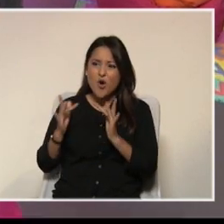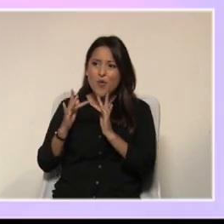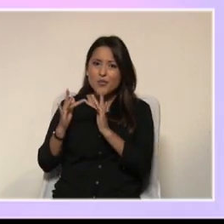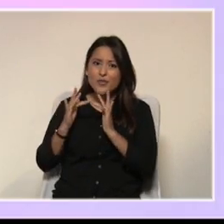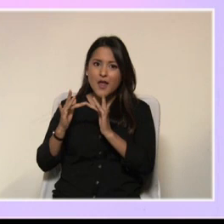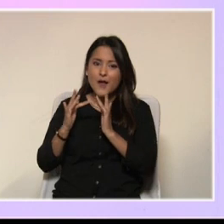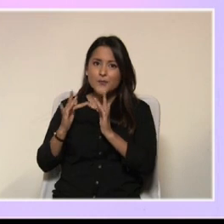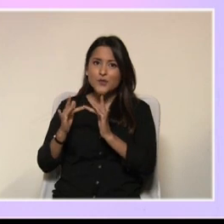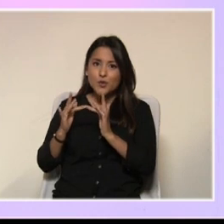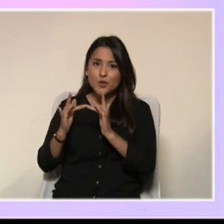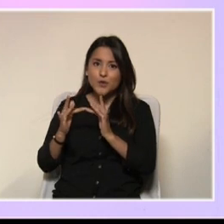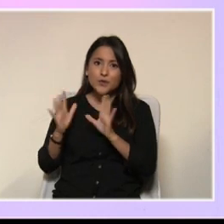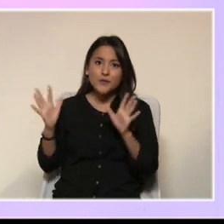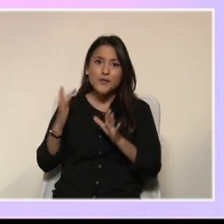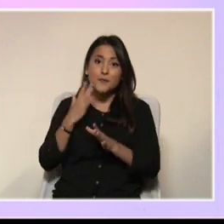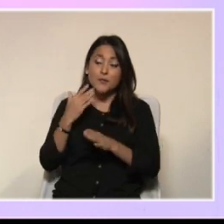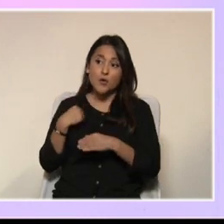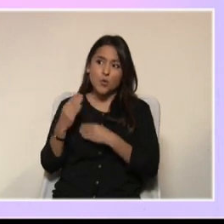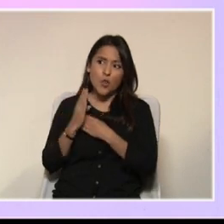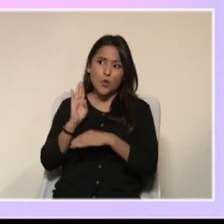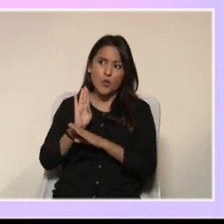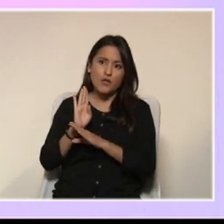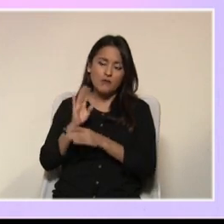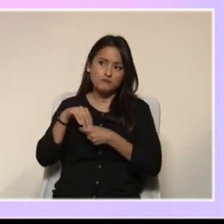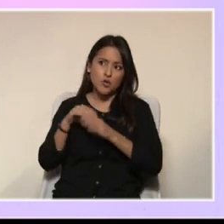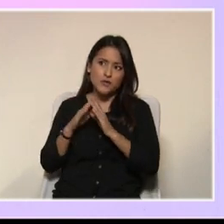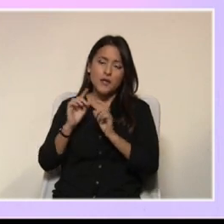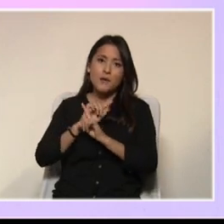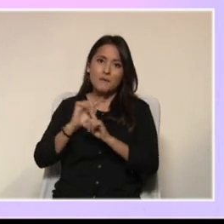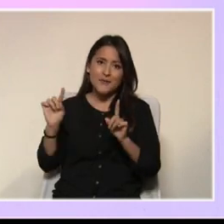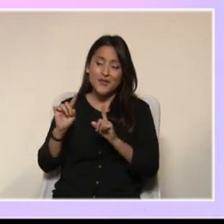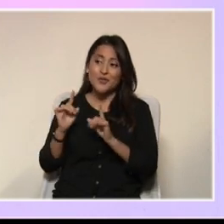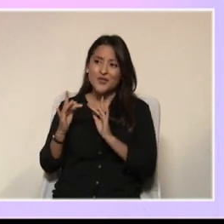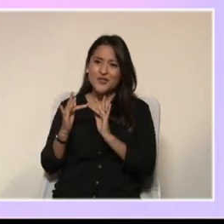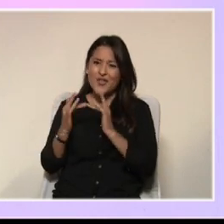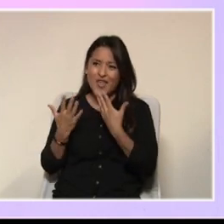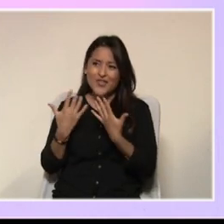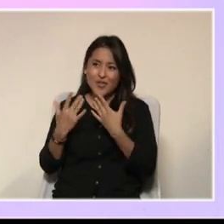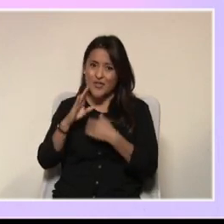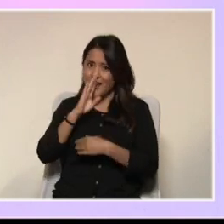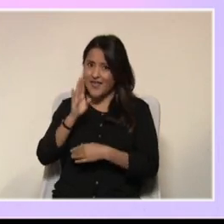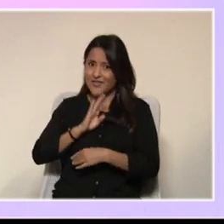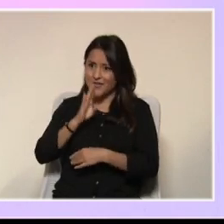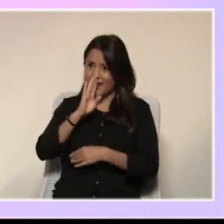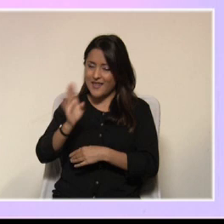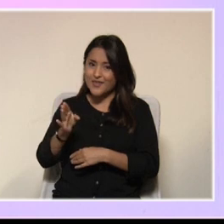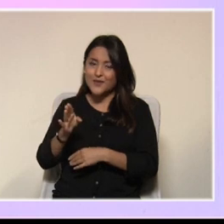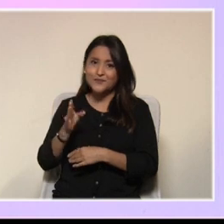El distanciamiento social para cuidarnos, pero las redes sociales para acercarnos. Por eso te ofrecemos